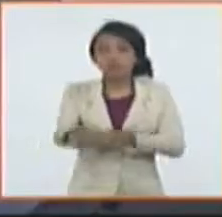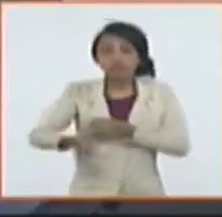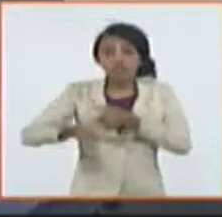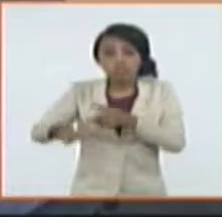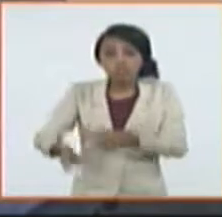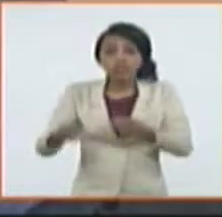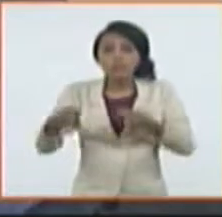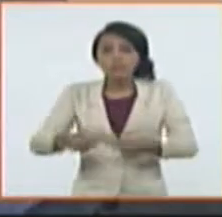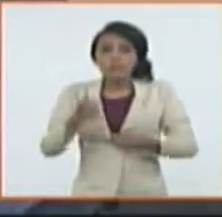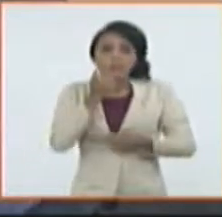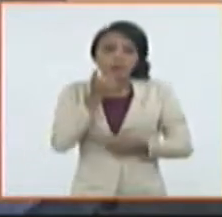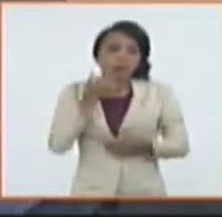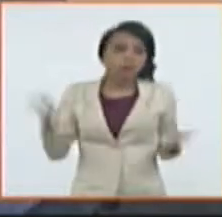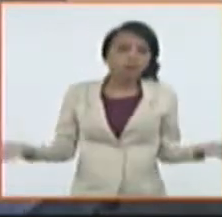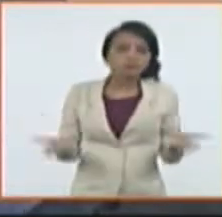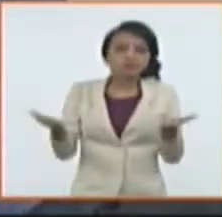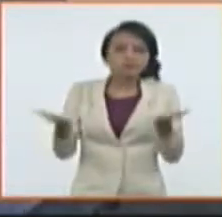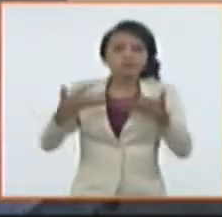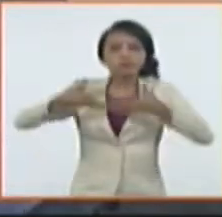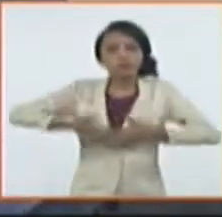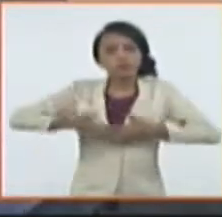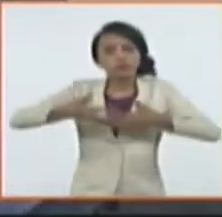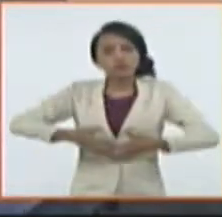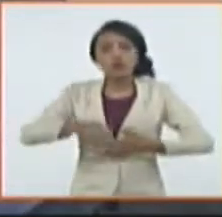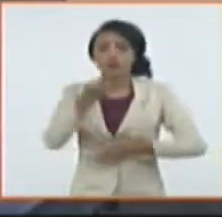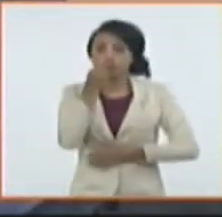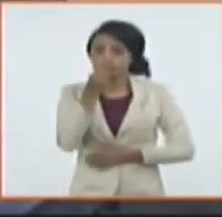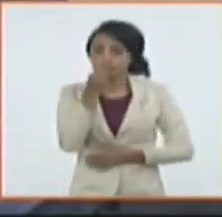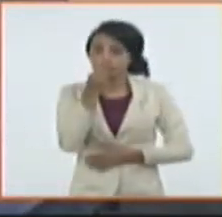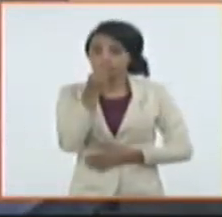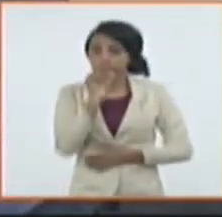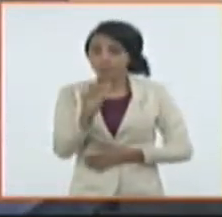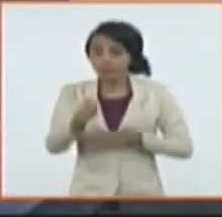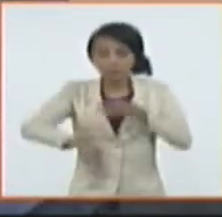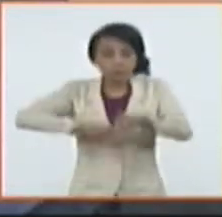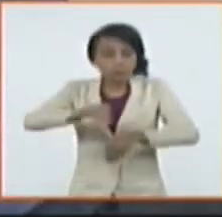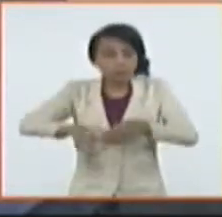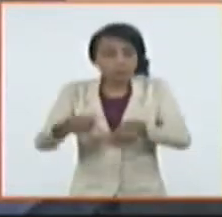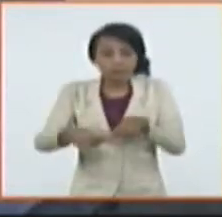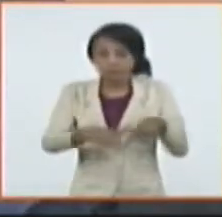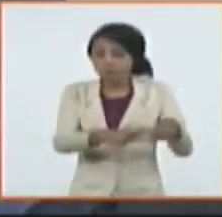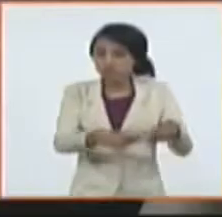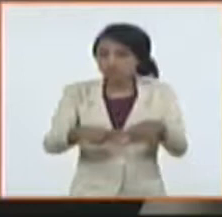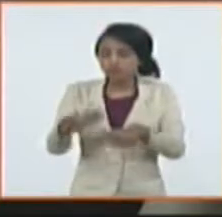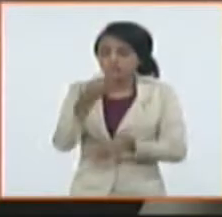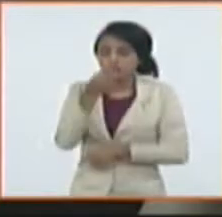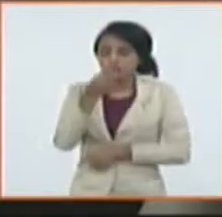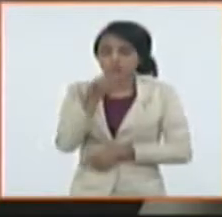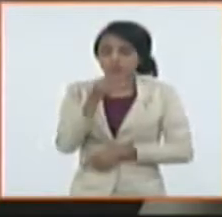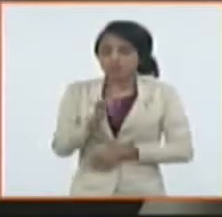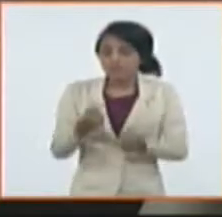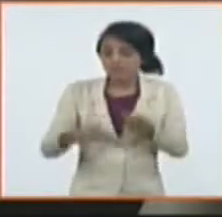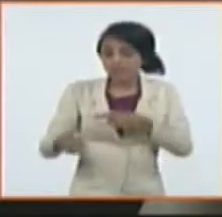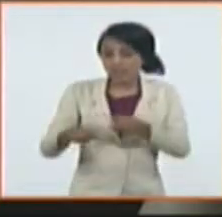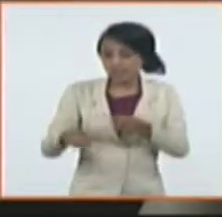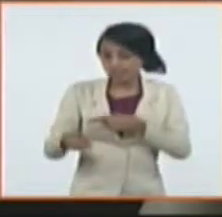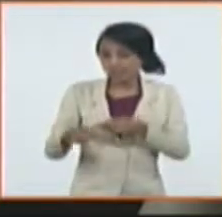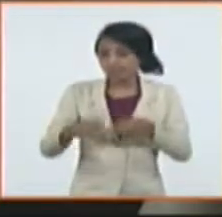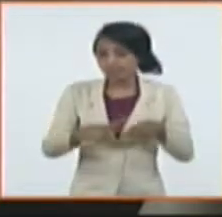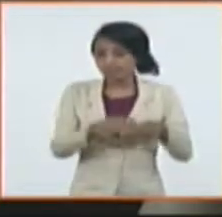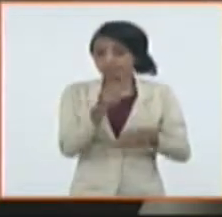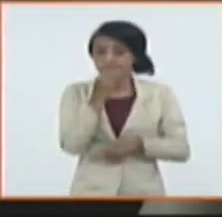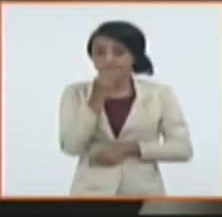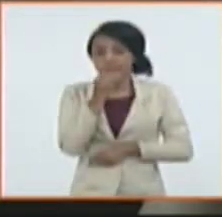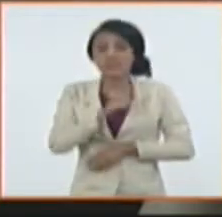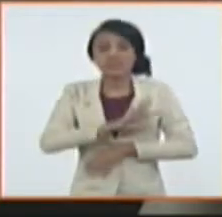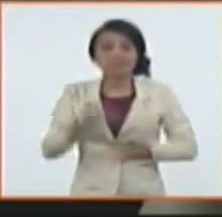producción alimentaria y su presencia en el mercado, y la apertura de la economía y ahora ya la